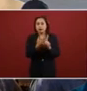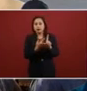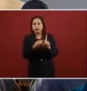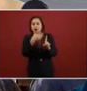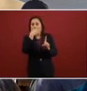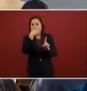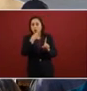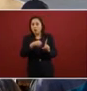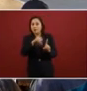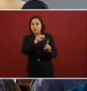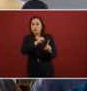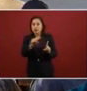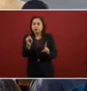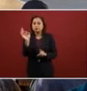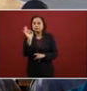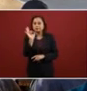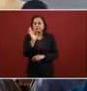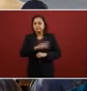delincuente.